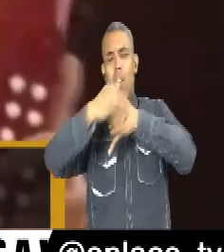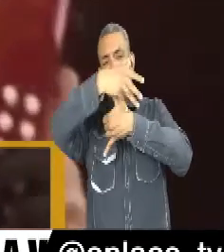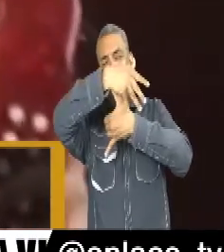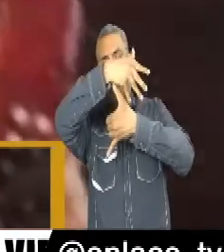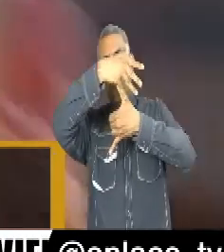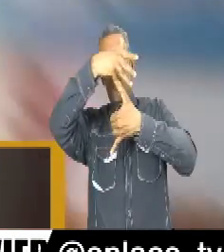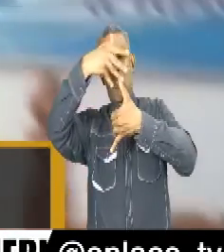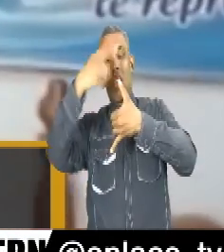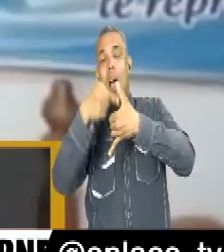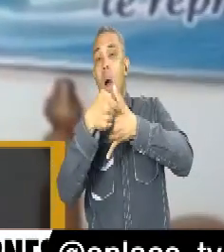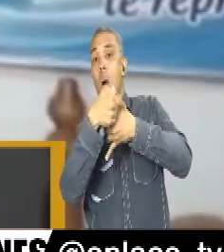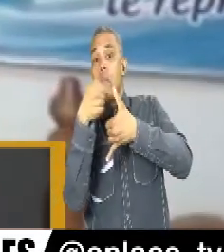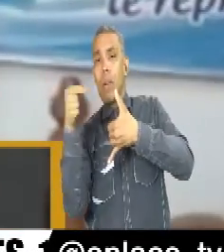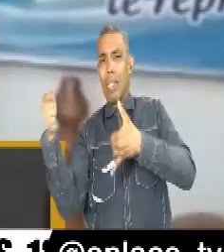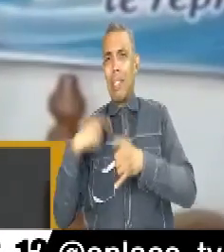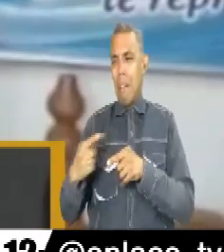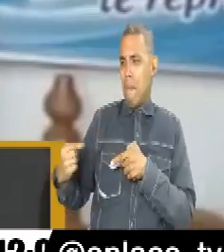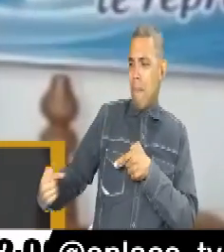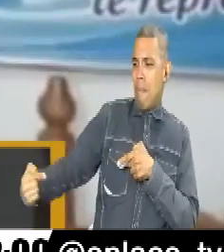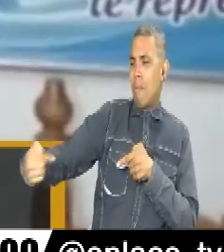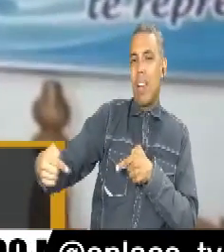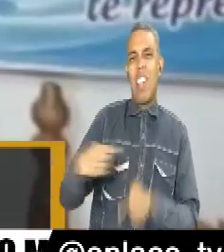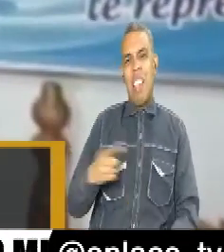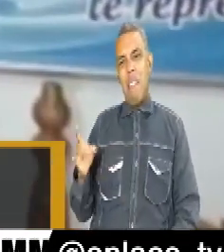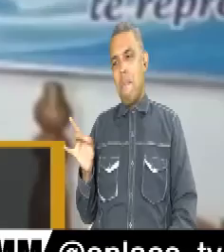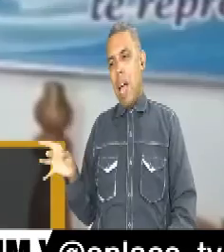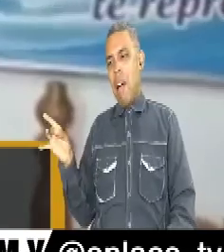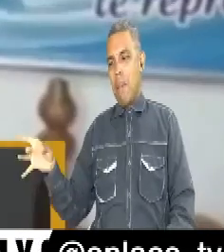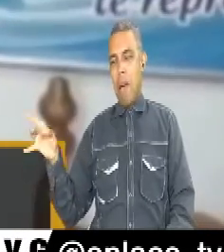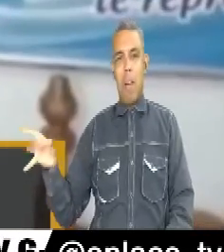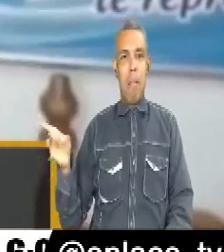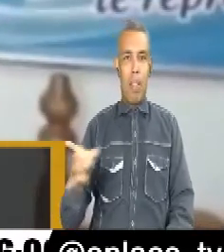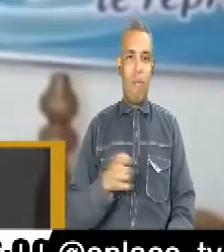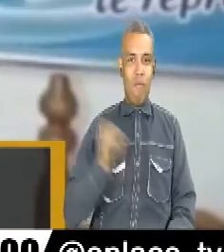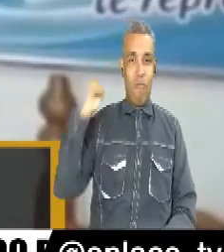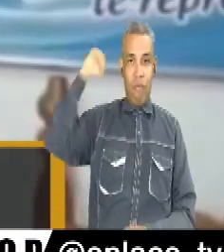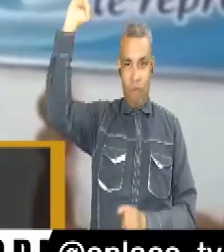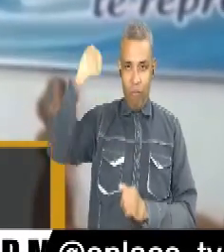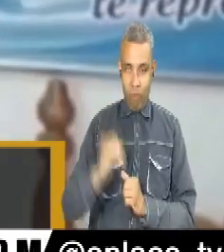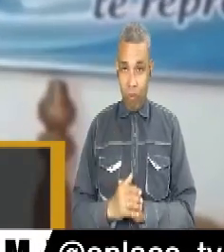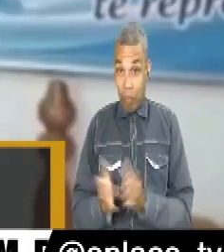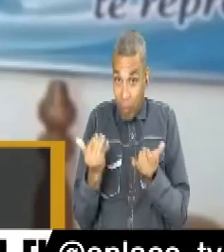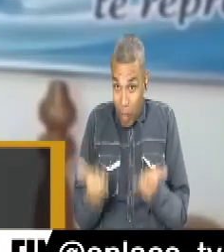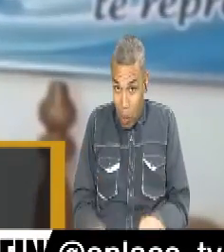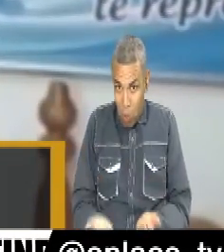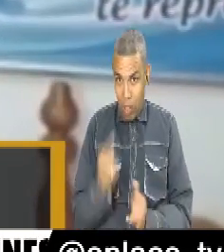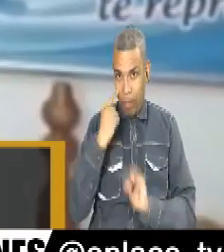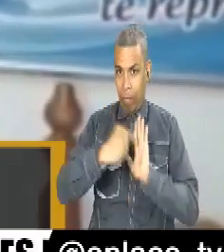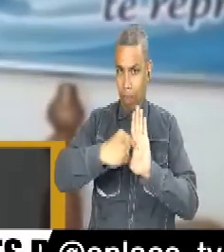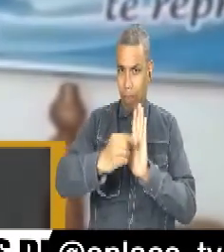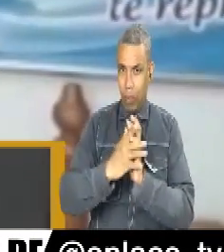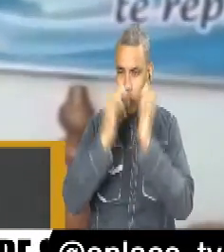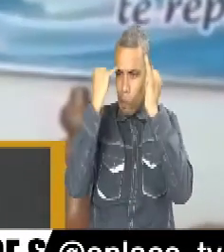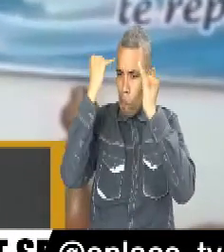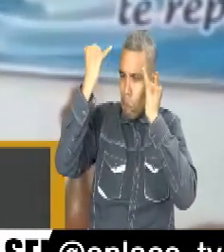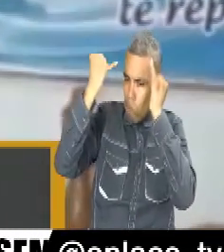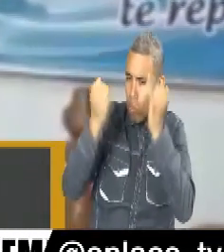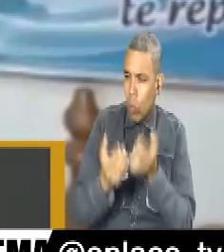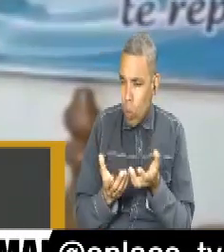triunfo. Pues estamos preparando nuevos proyectos en lo del tema comercial. Y vamos a ir al Festival de Barranca